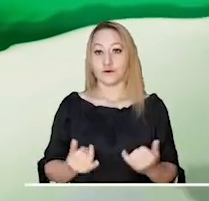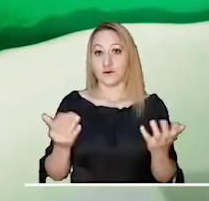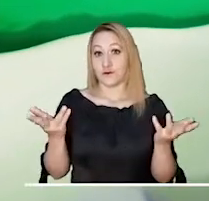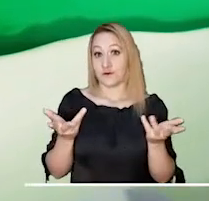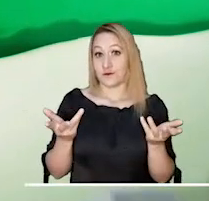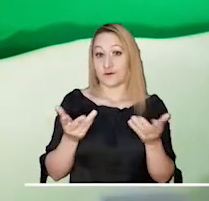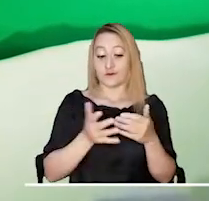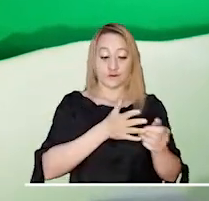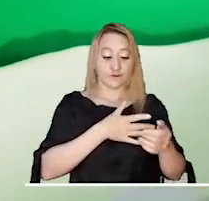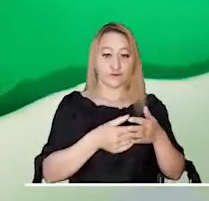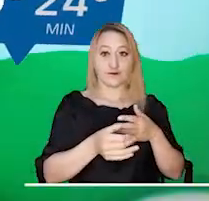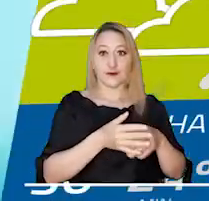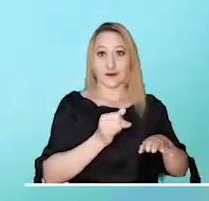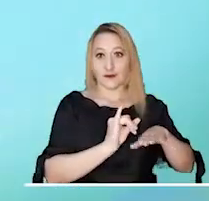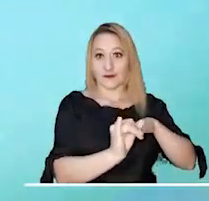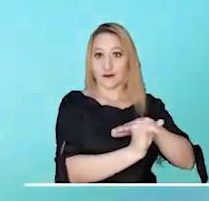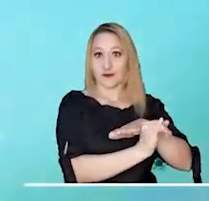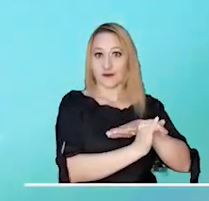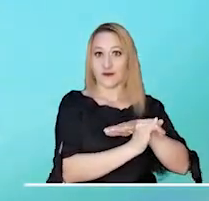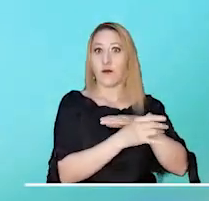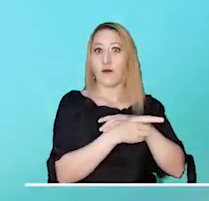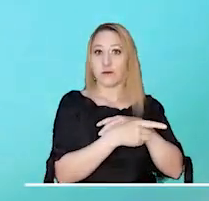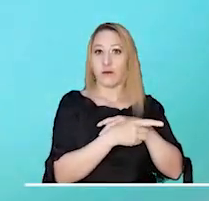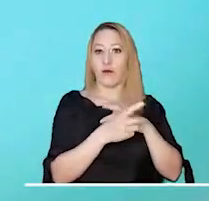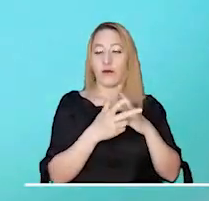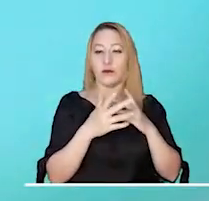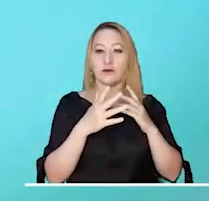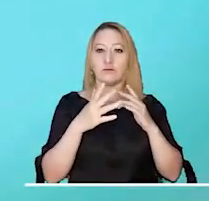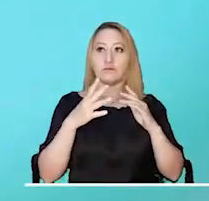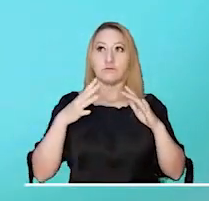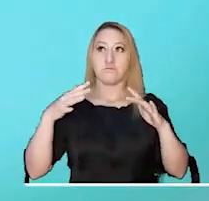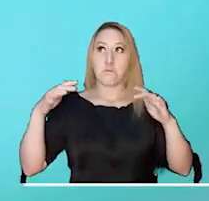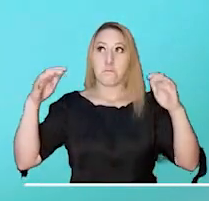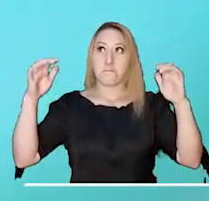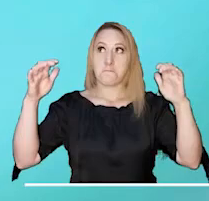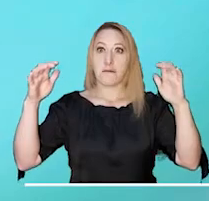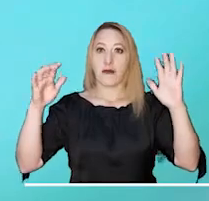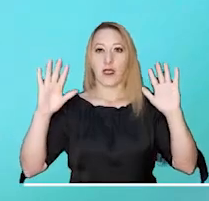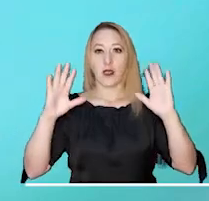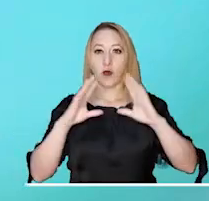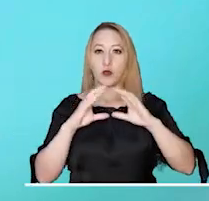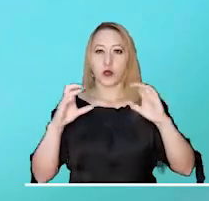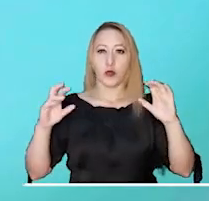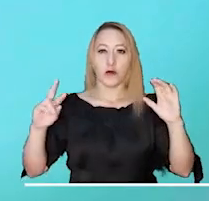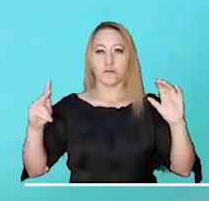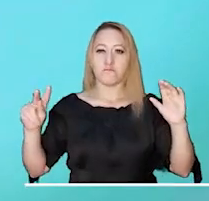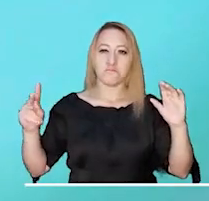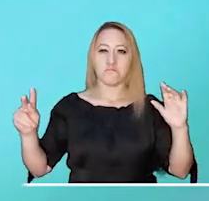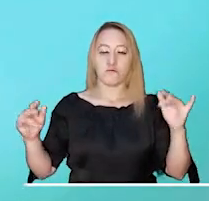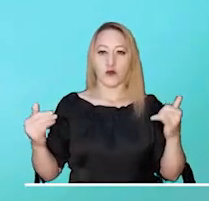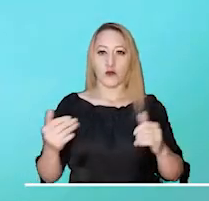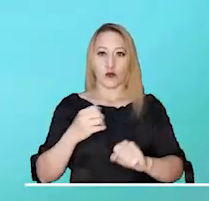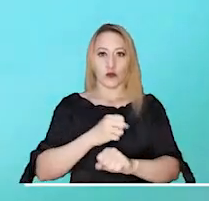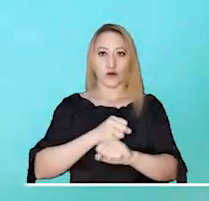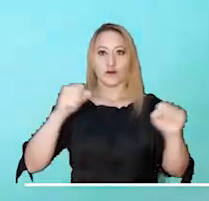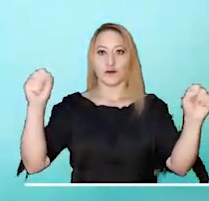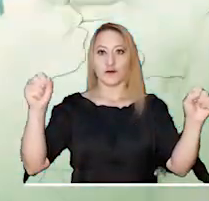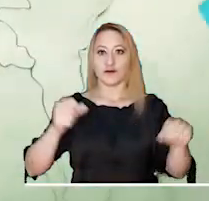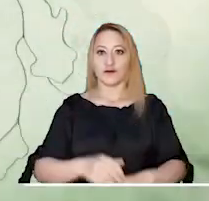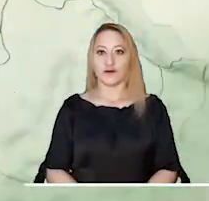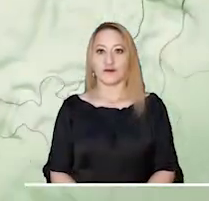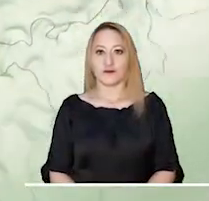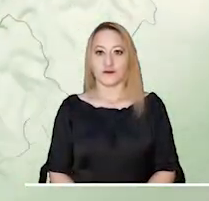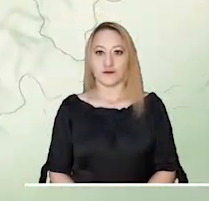la región. Ahora visitemos el archipiélago de San Andrés y Providencia, donde los pronósticos anuncian tiempo seco y